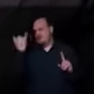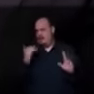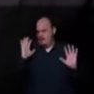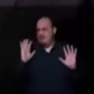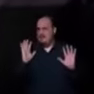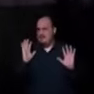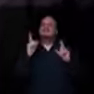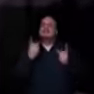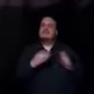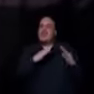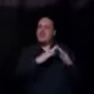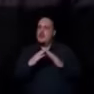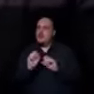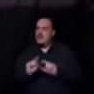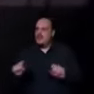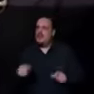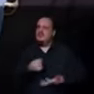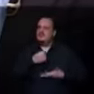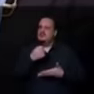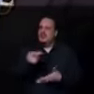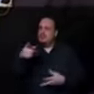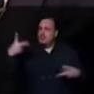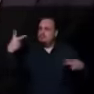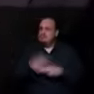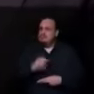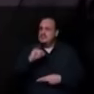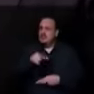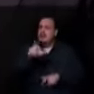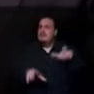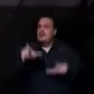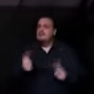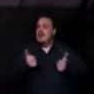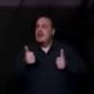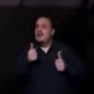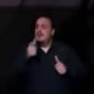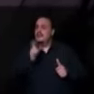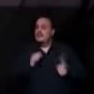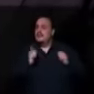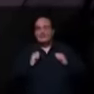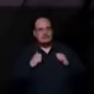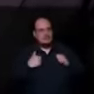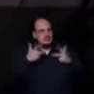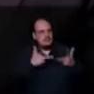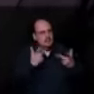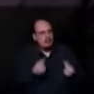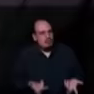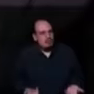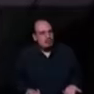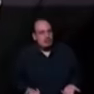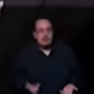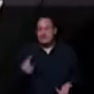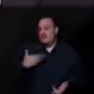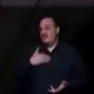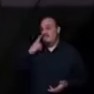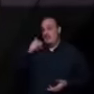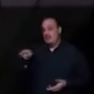esto. Se viene otro bloque donde esto fue un precalentamiento. Yo entiendo que